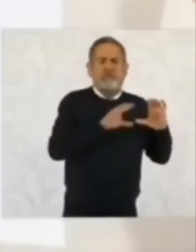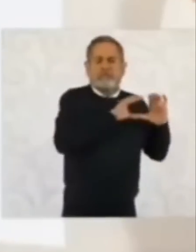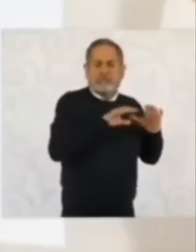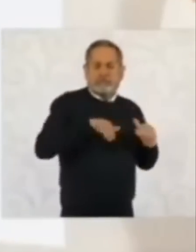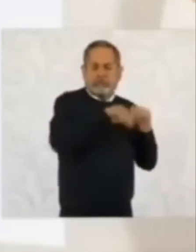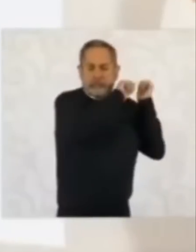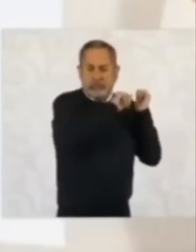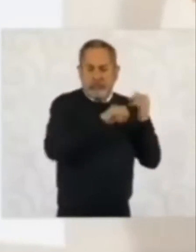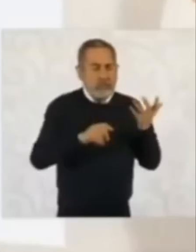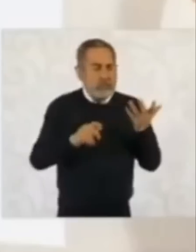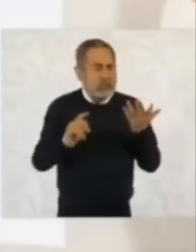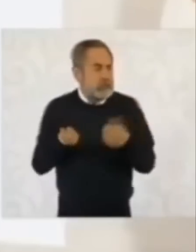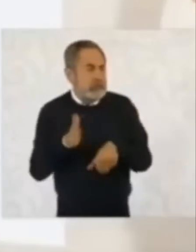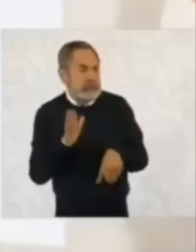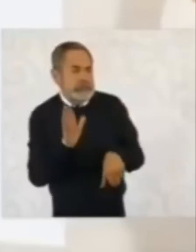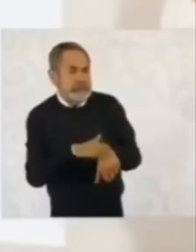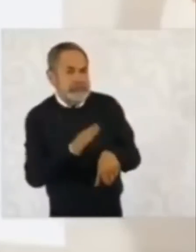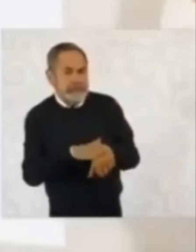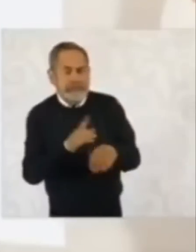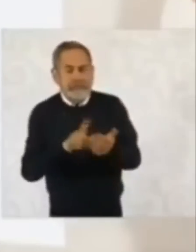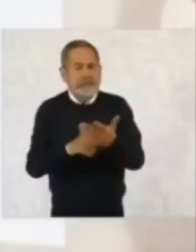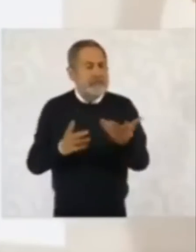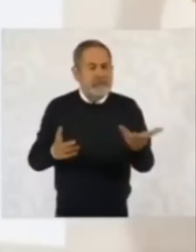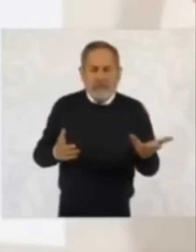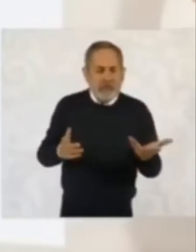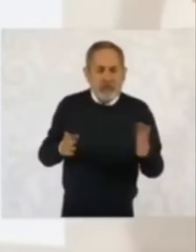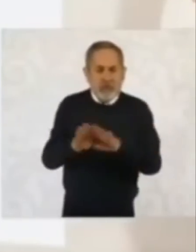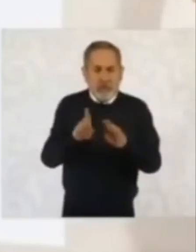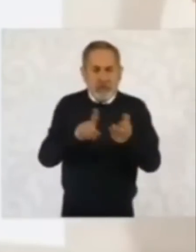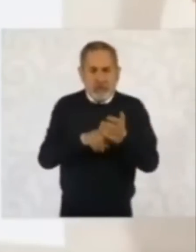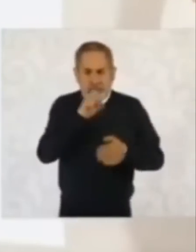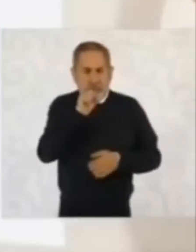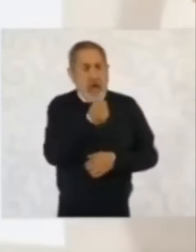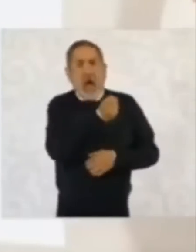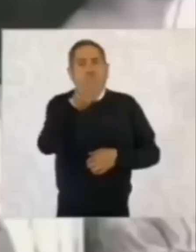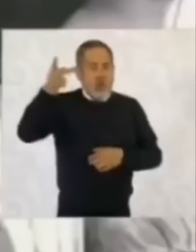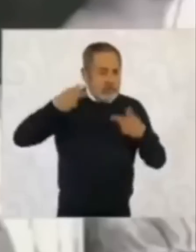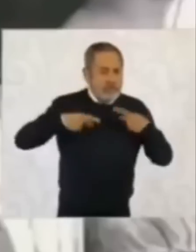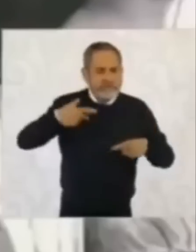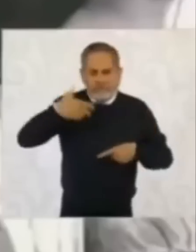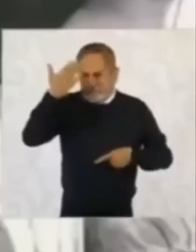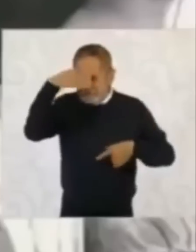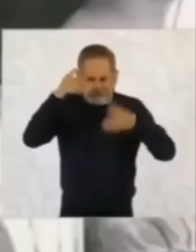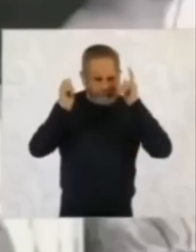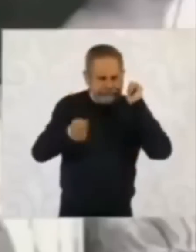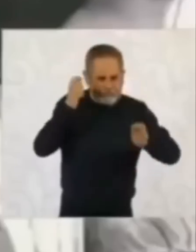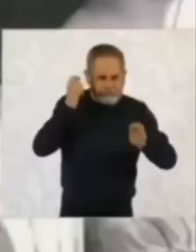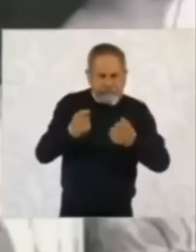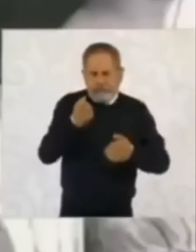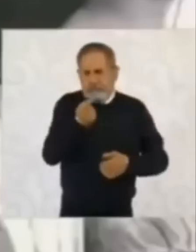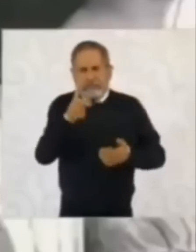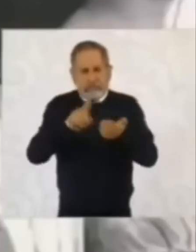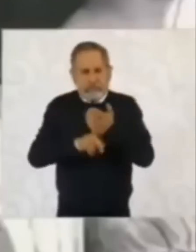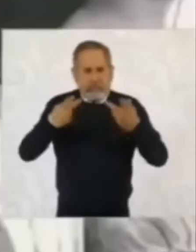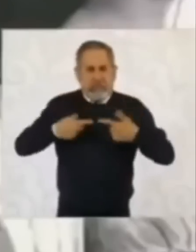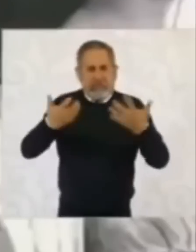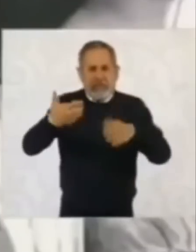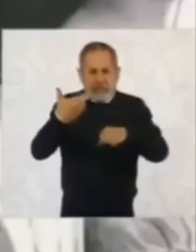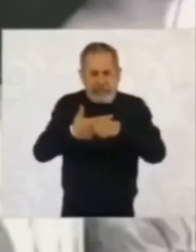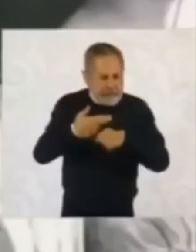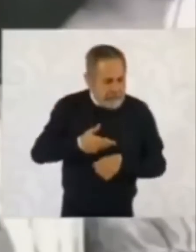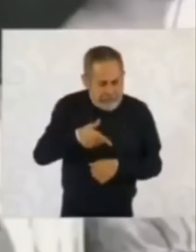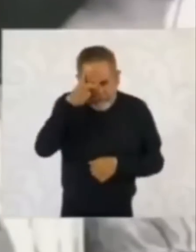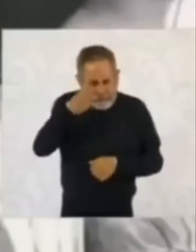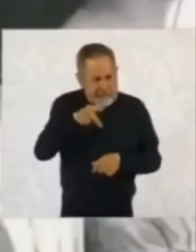Esto fue advertido no solamente por economistas, sino también por uno que otro empresario.